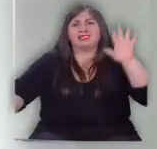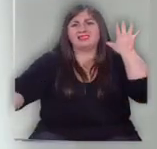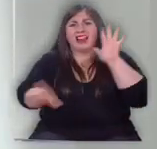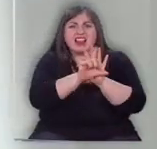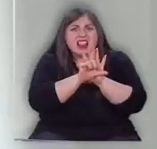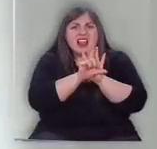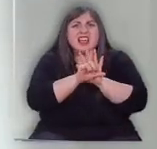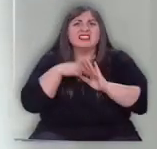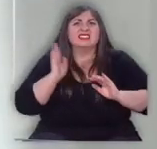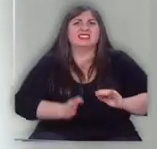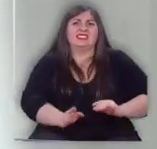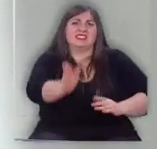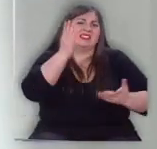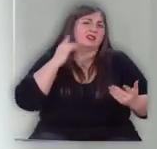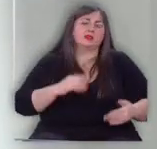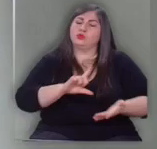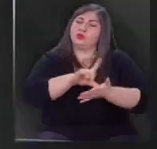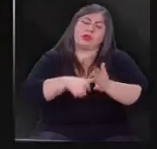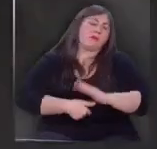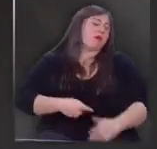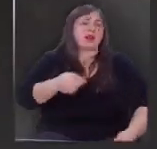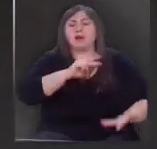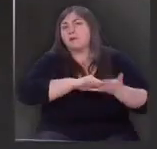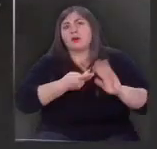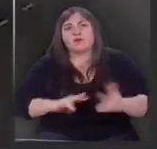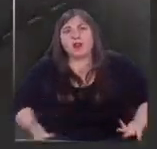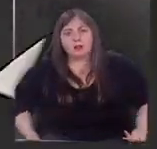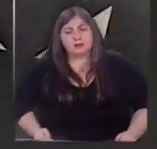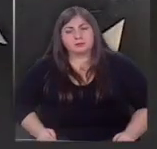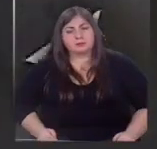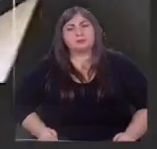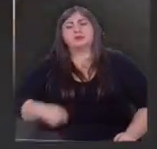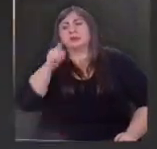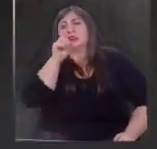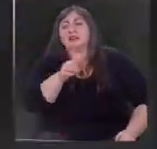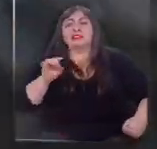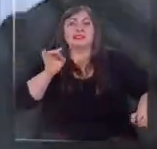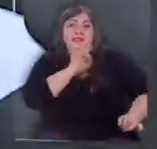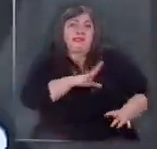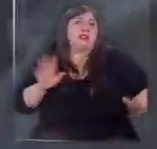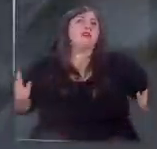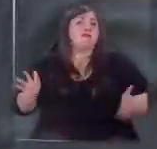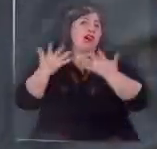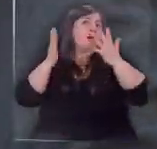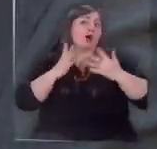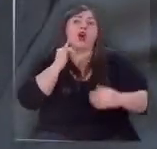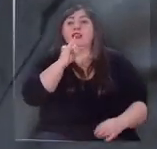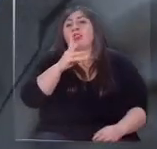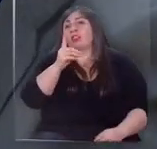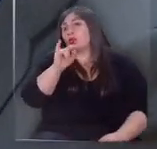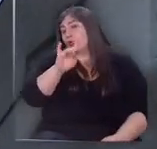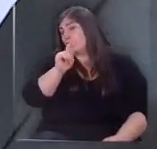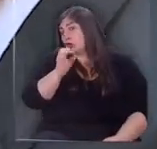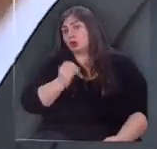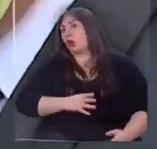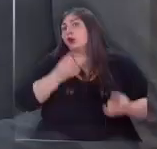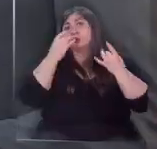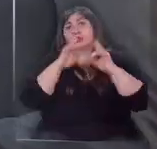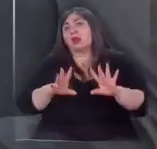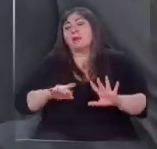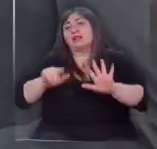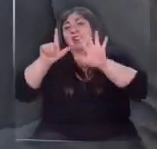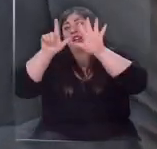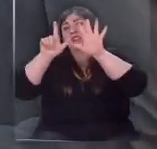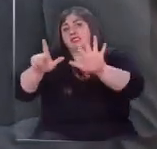Su demora es literalmente fatal. Según los parlamentarios de Chile Vamos, el indulto conmutativo solo beneficia a